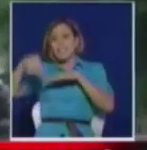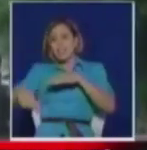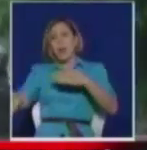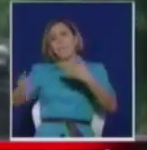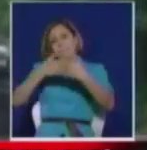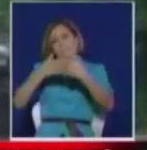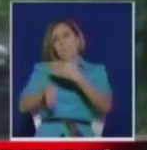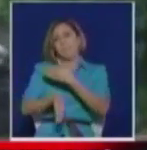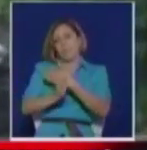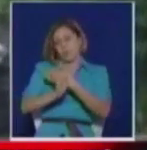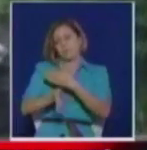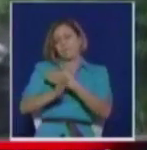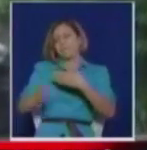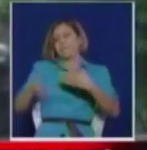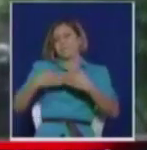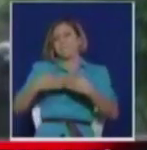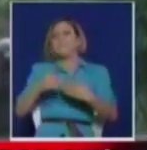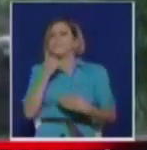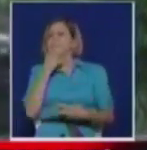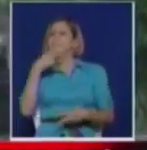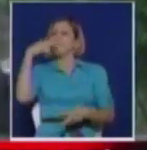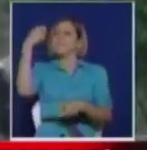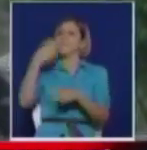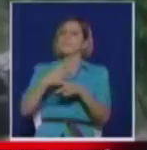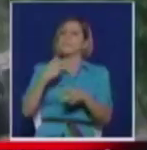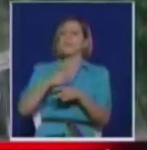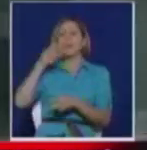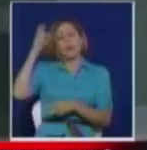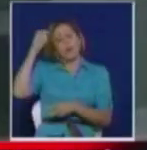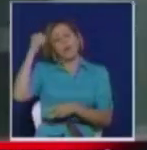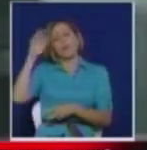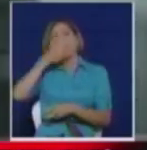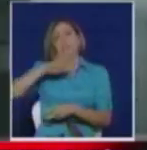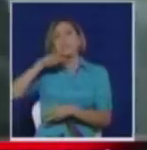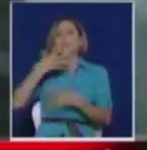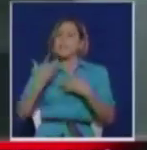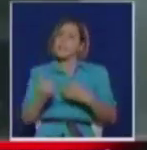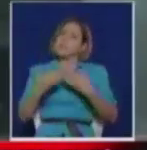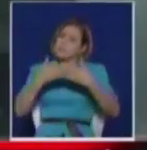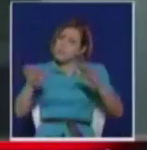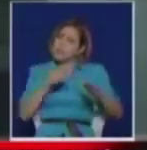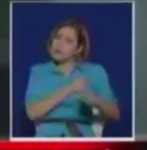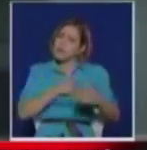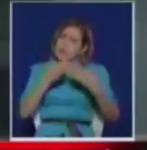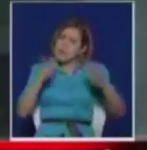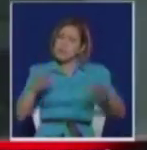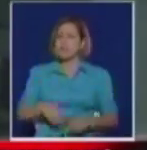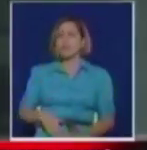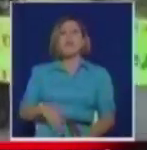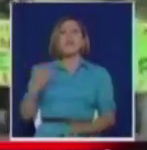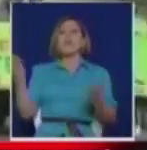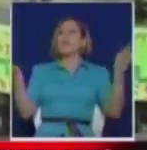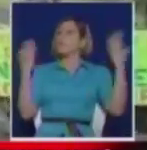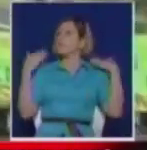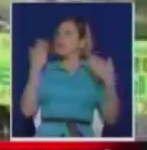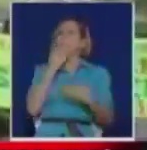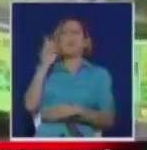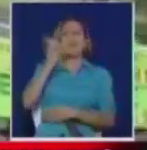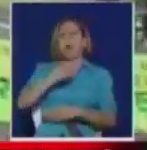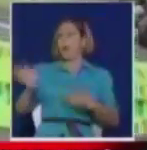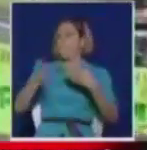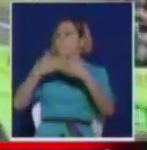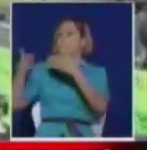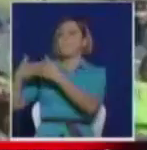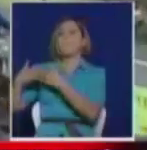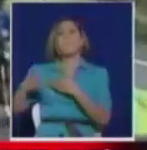algunos disturbios han alterado el transcurso de la jornada. Y aunque el gobierno nacional ha solicitado desbloquear las vías, campesinos e indígenas permanecen bloqueando en sectores